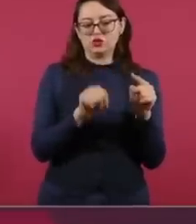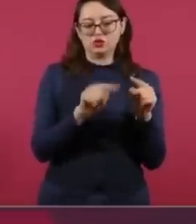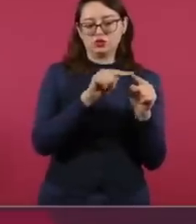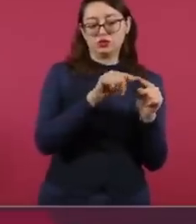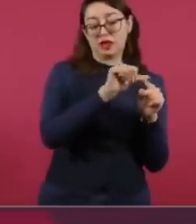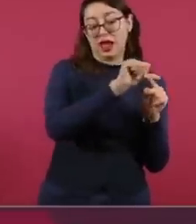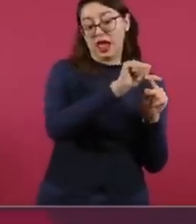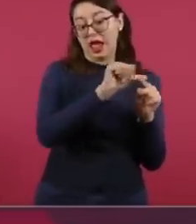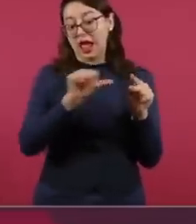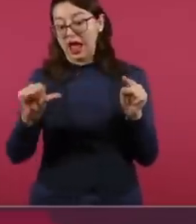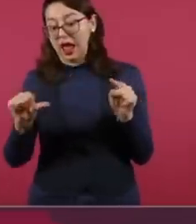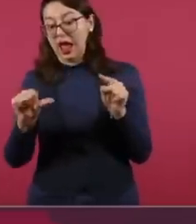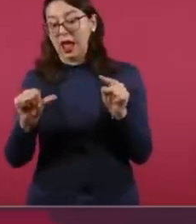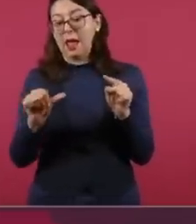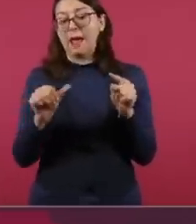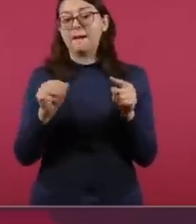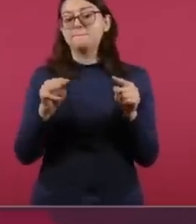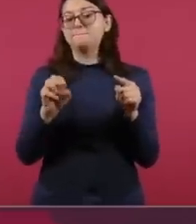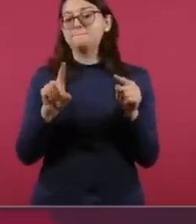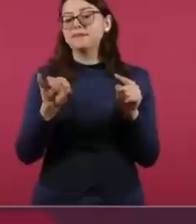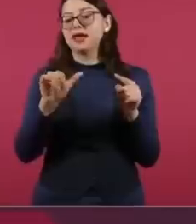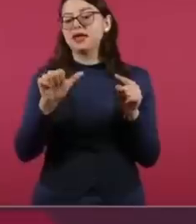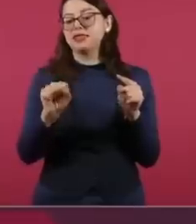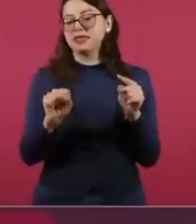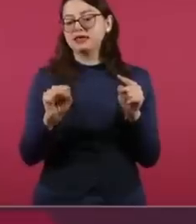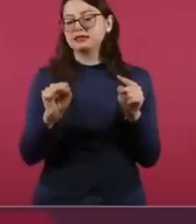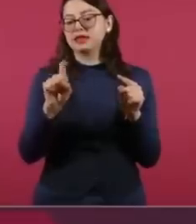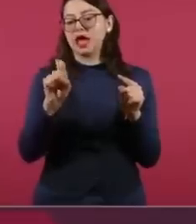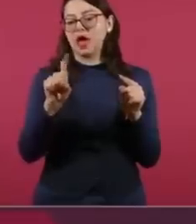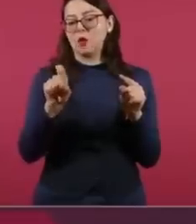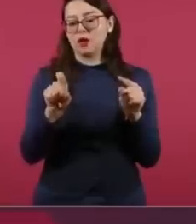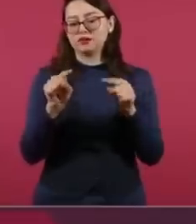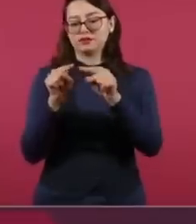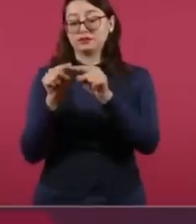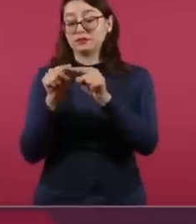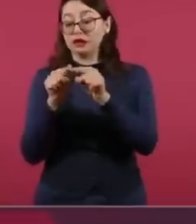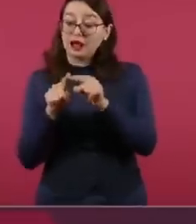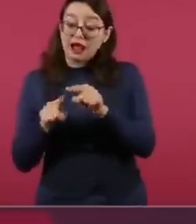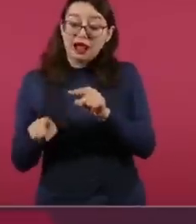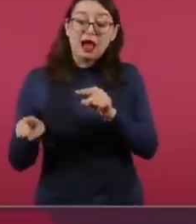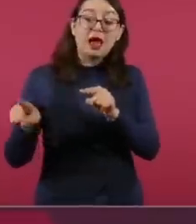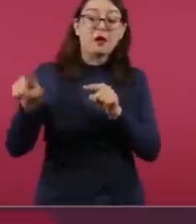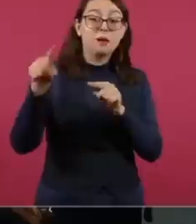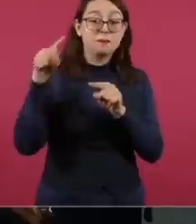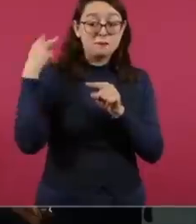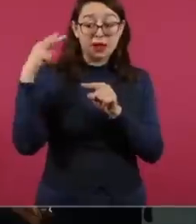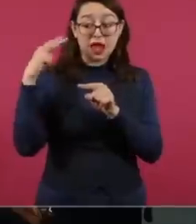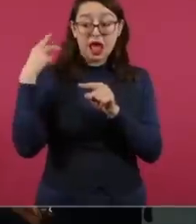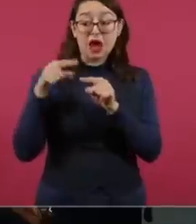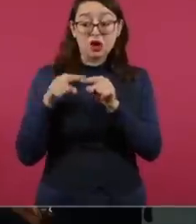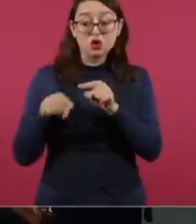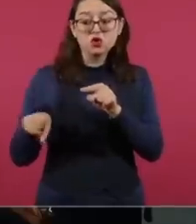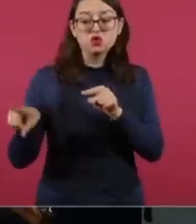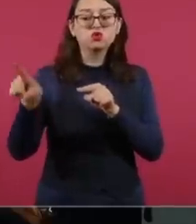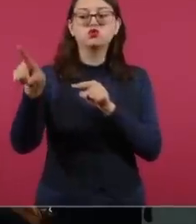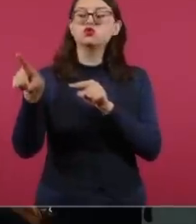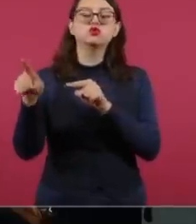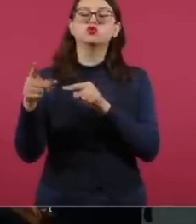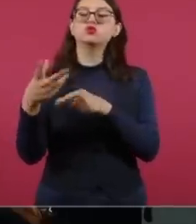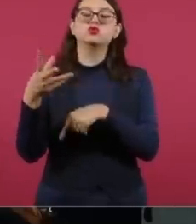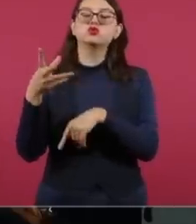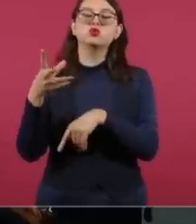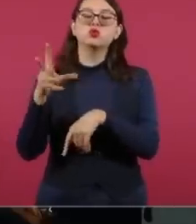Pero de Medias Aguas a Coatzacoalcos sí estaba concesionado a Grupo